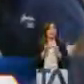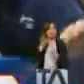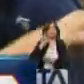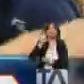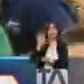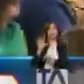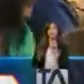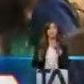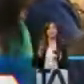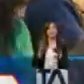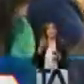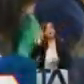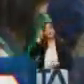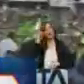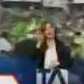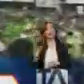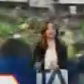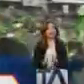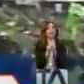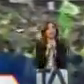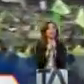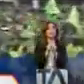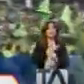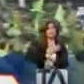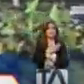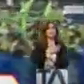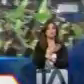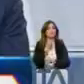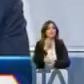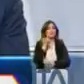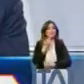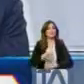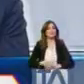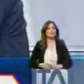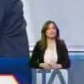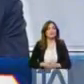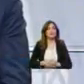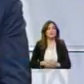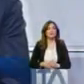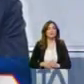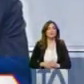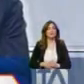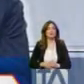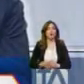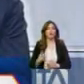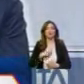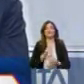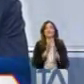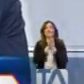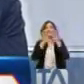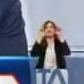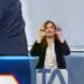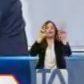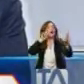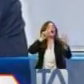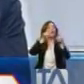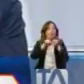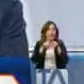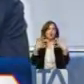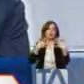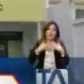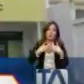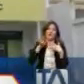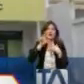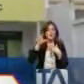que parece aún creer en unidad, o al menos es lo que dice. Que podamos lograr un acuerdo y un consenso para tener un pronunciamiento